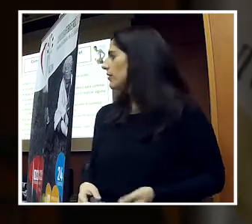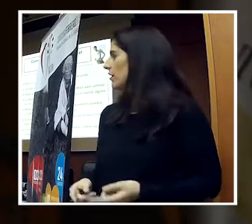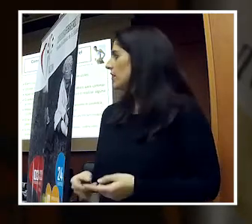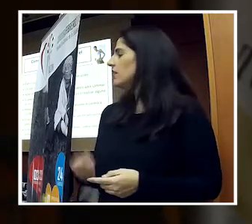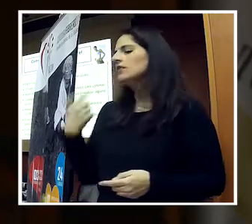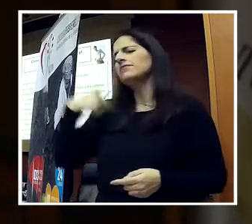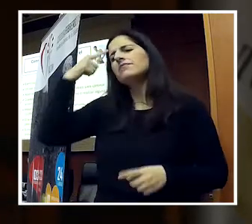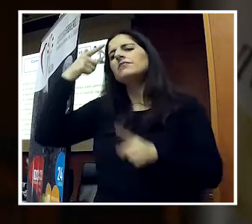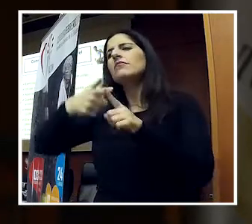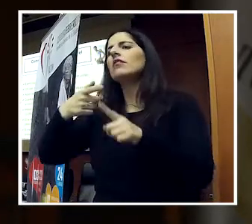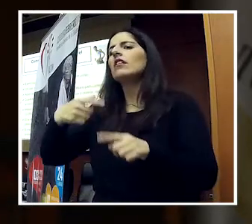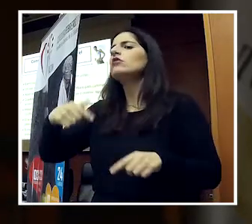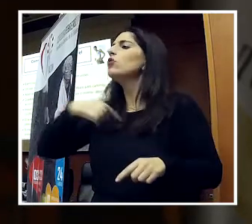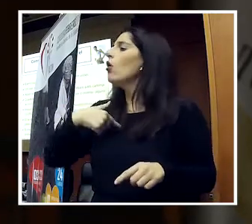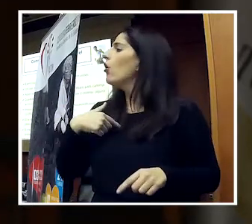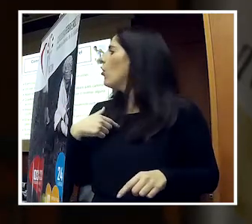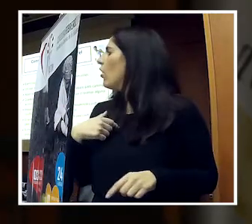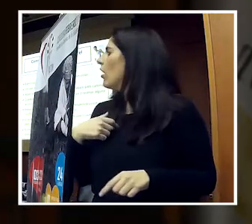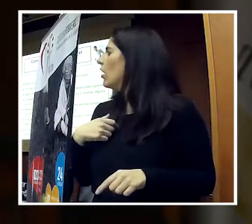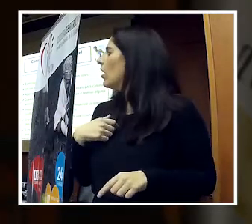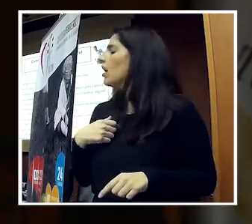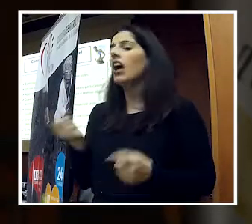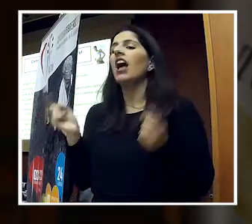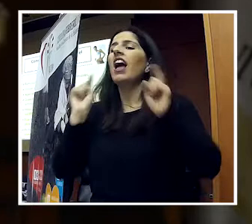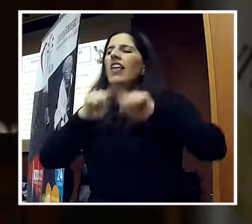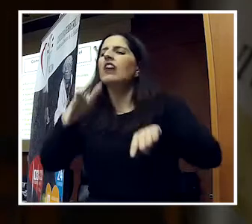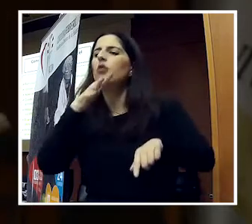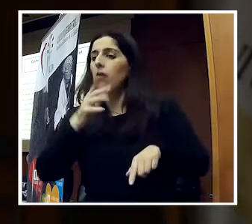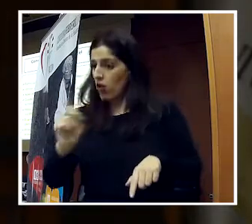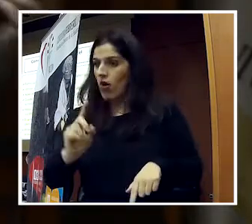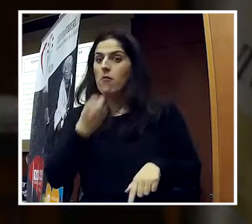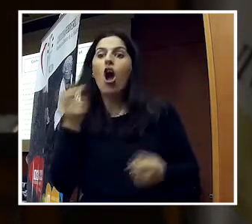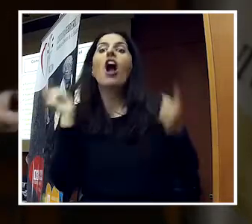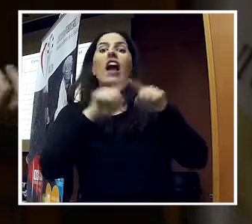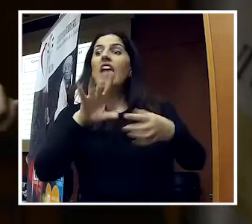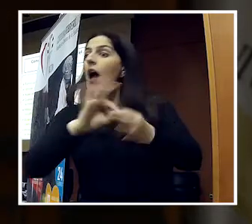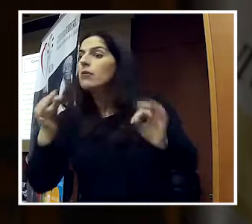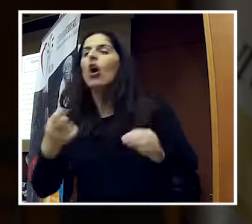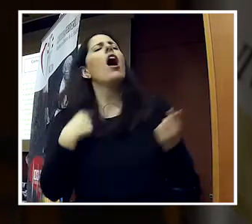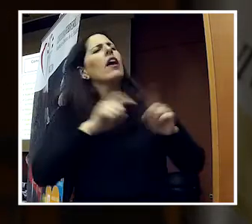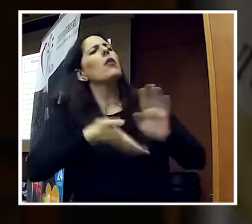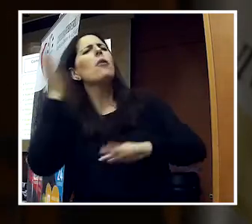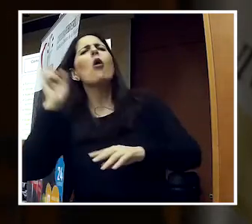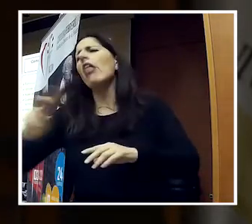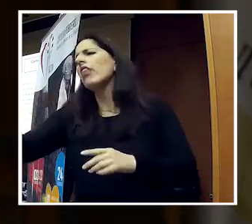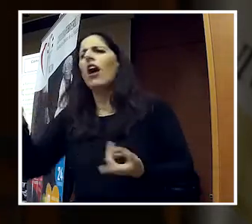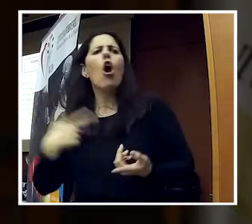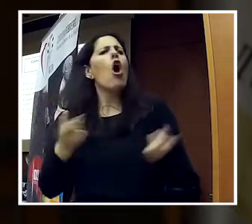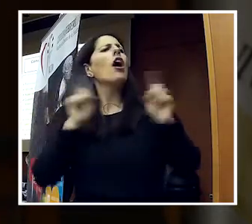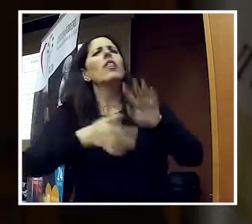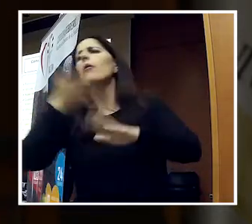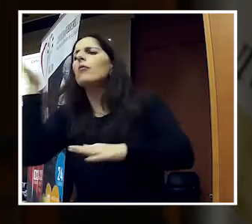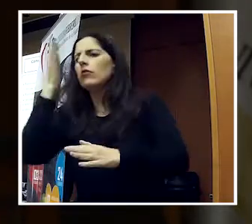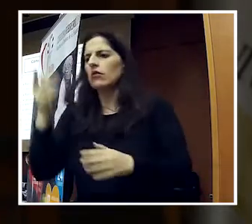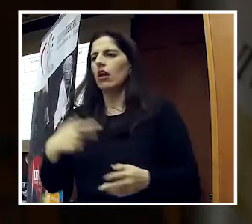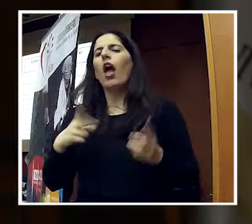esos tópicos que tenemos de, pues vamos a quedar para tomar algo. Oye, ¿por qué no quedamos y hacemos algún tipo de ejercicio, ¿no? ¿Por qué no